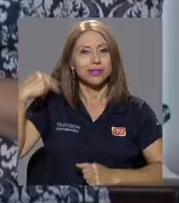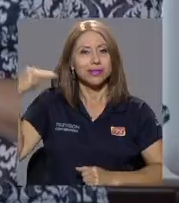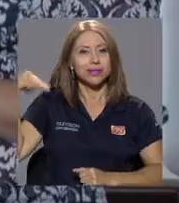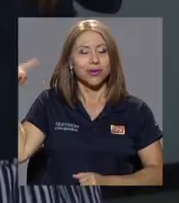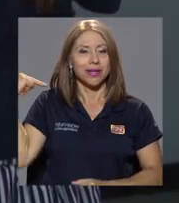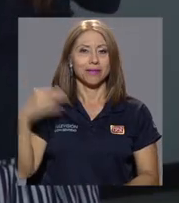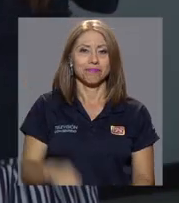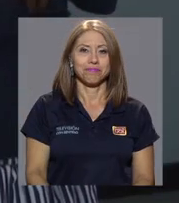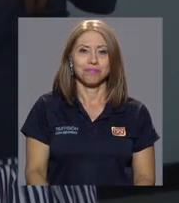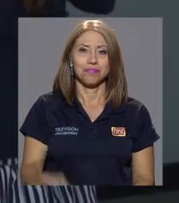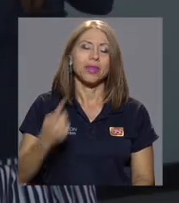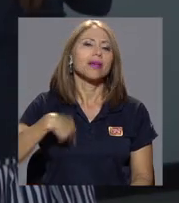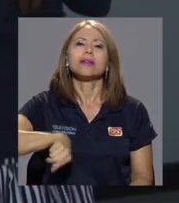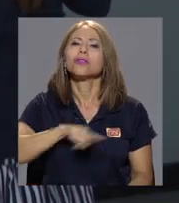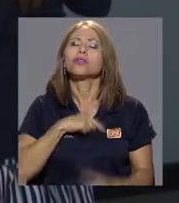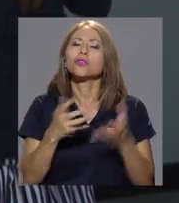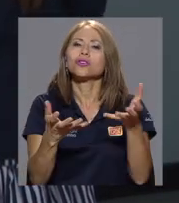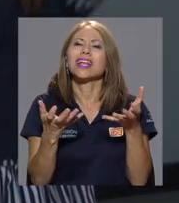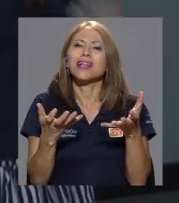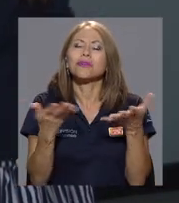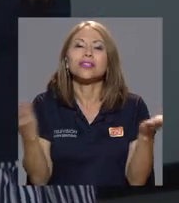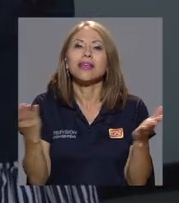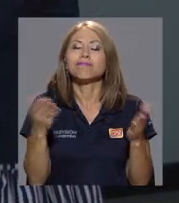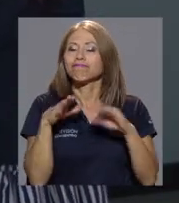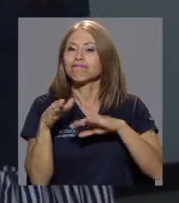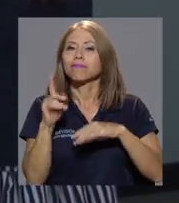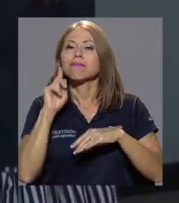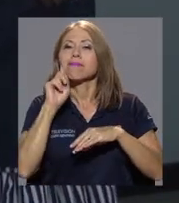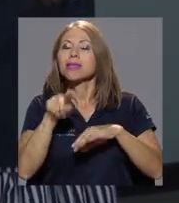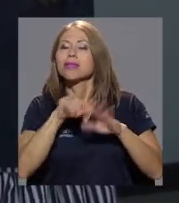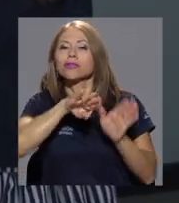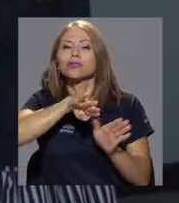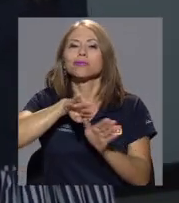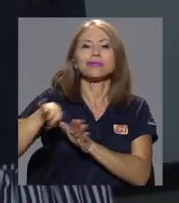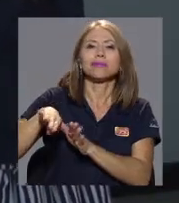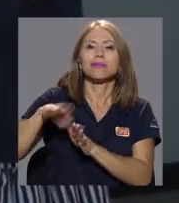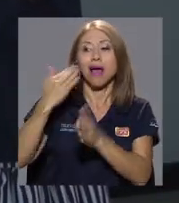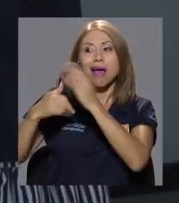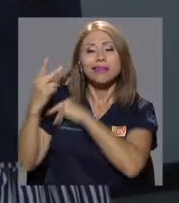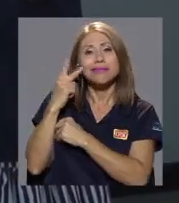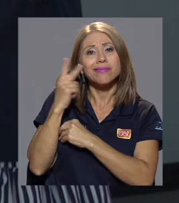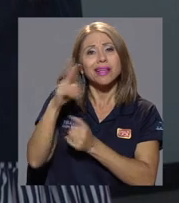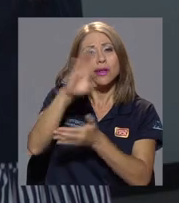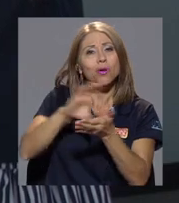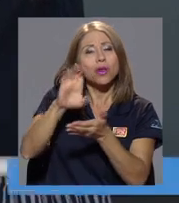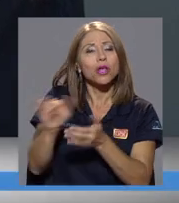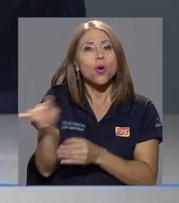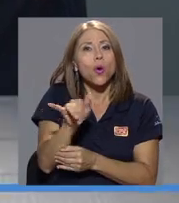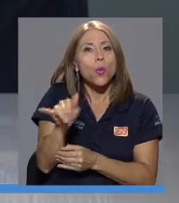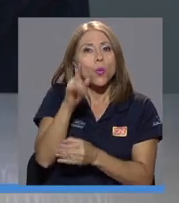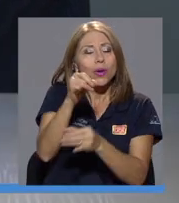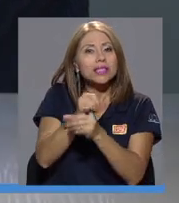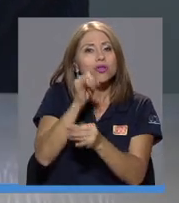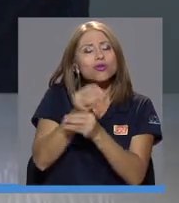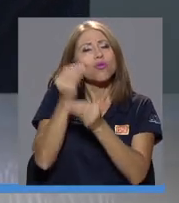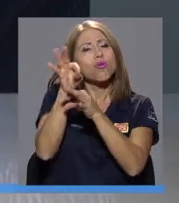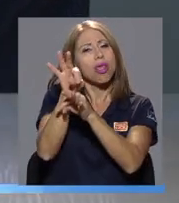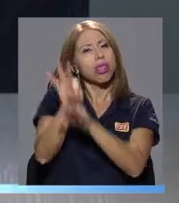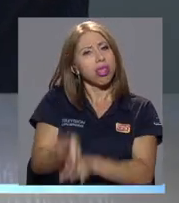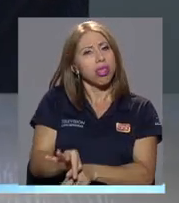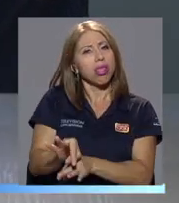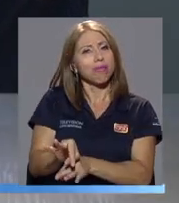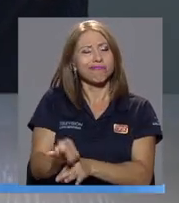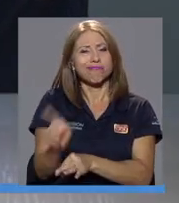En cierta forma, lo que hemos querido es desmitificar un poco la idea del colegio como una institución muy, muy conservadora y muy